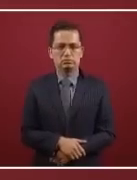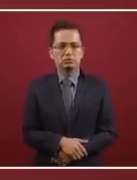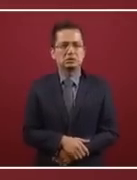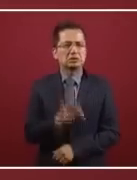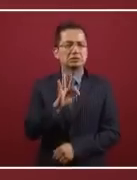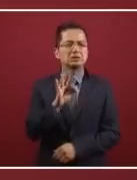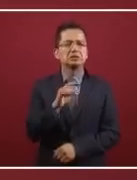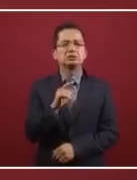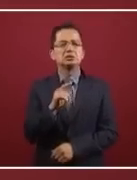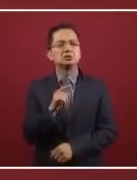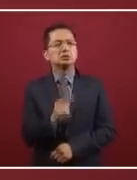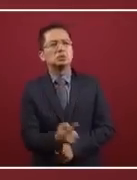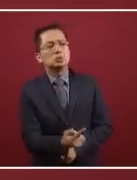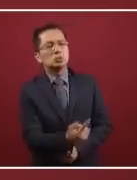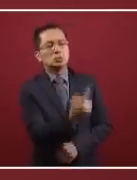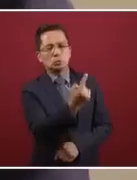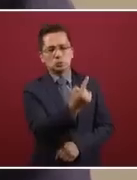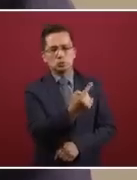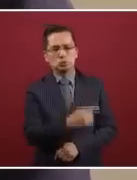incautaron